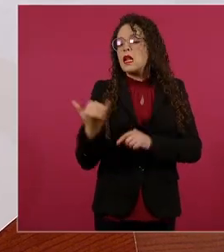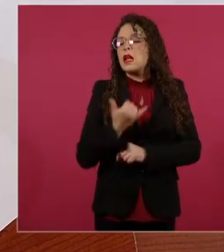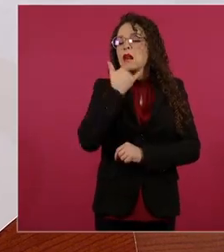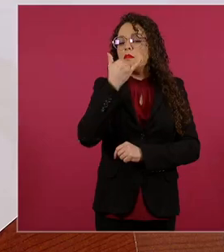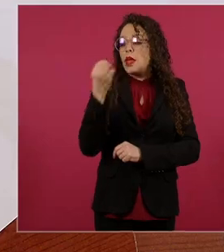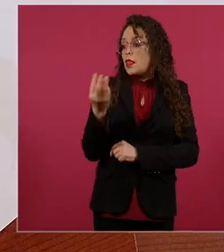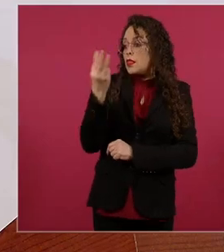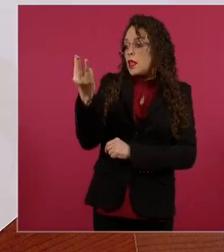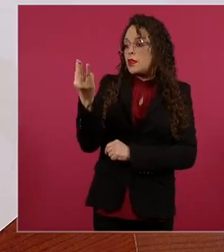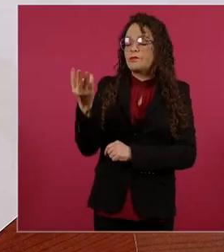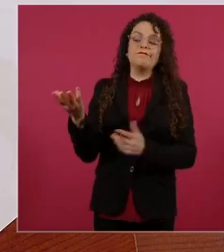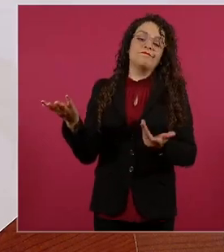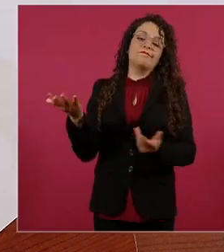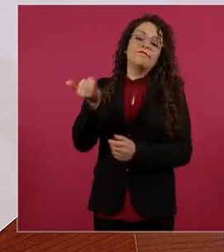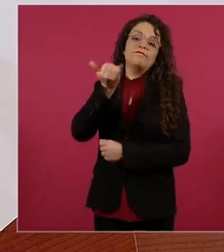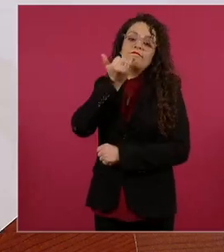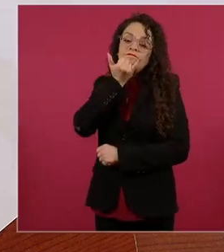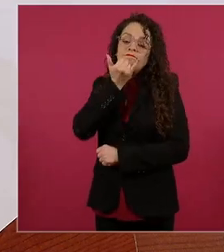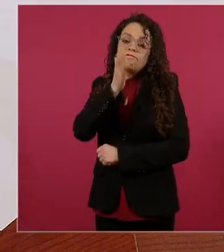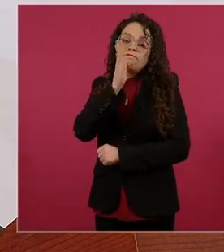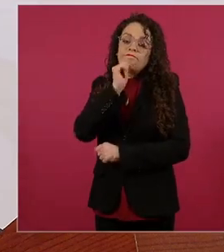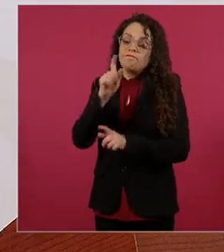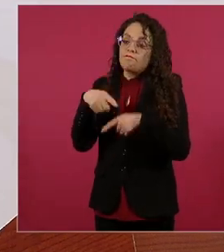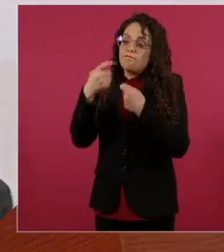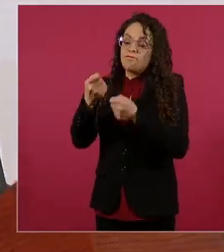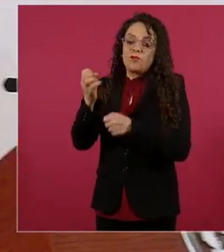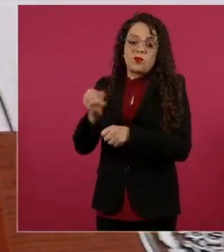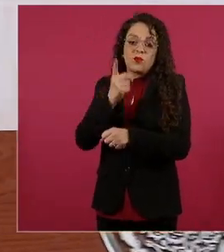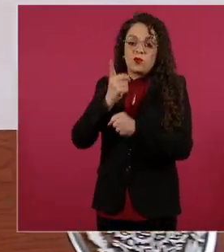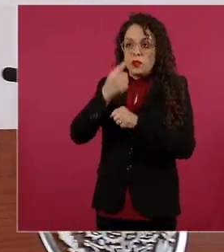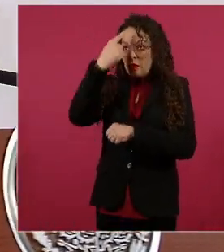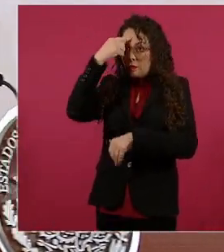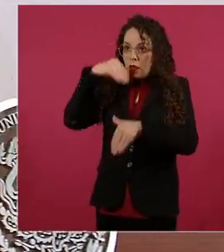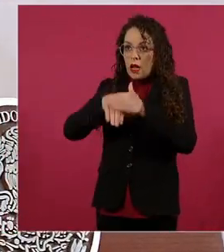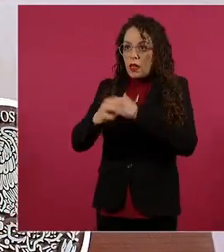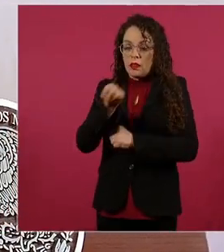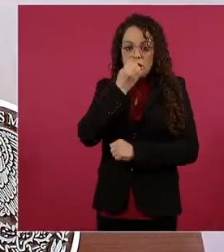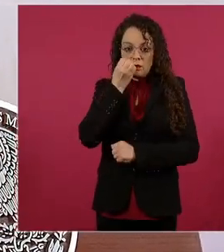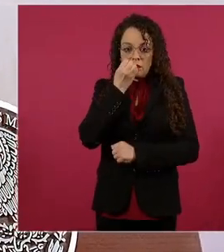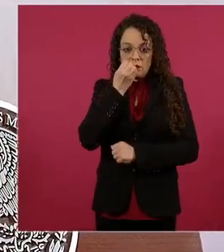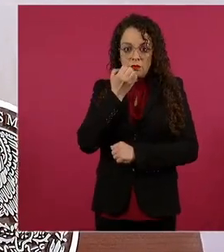ya no entró pues no es que no pasó el examen